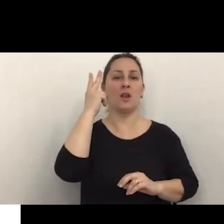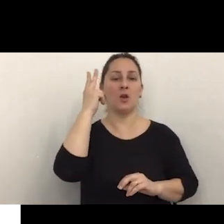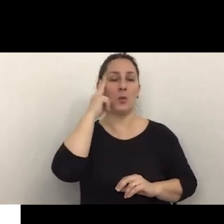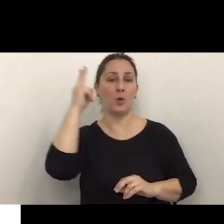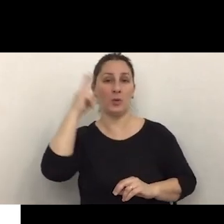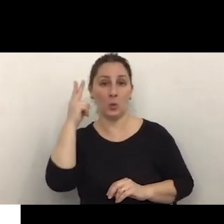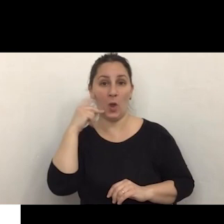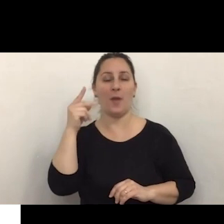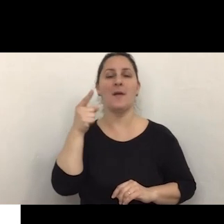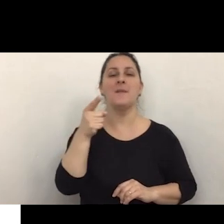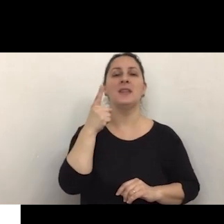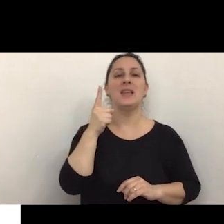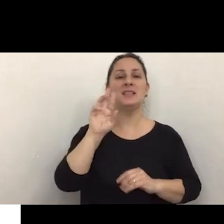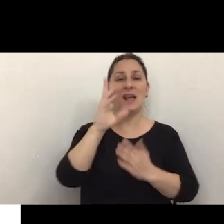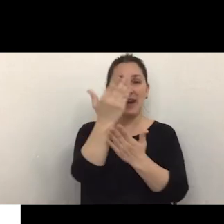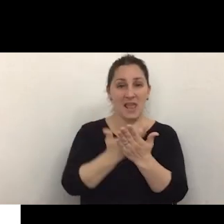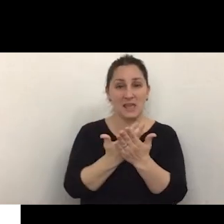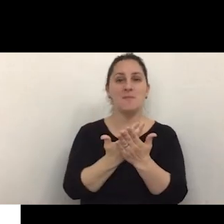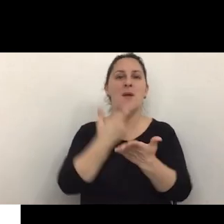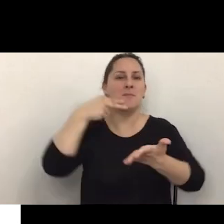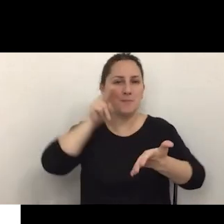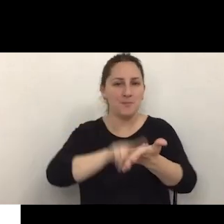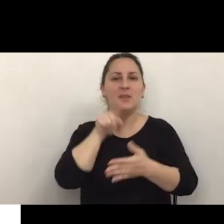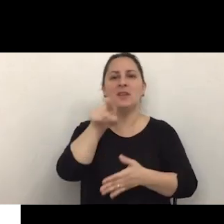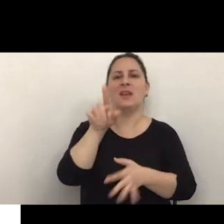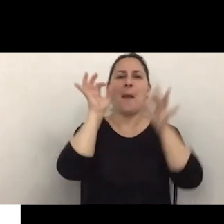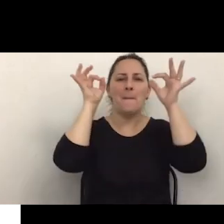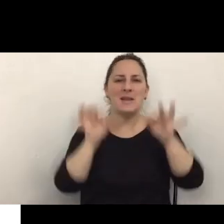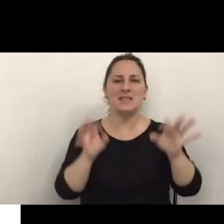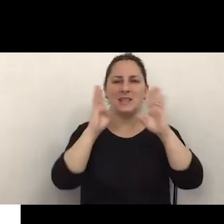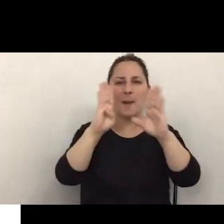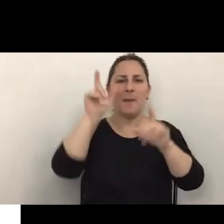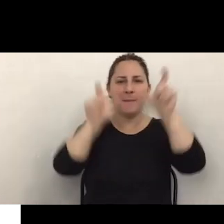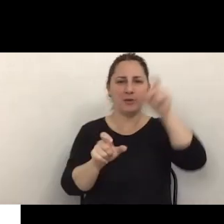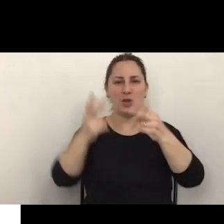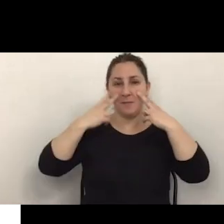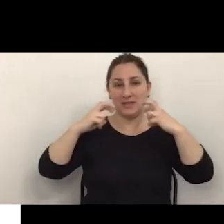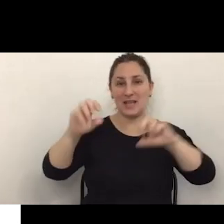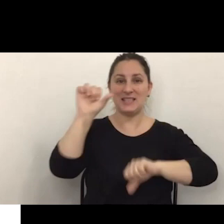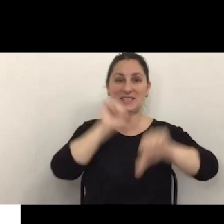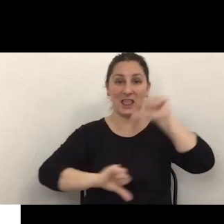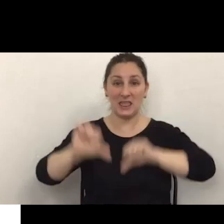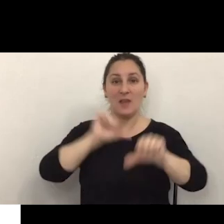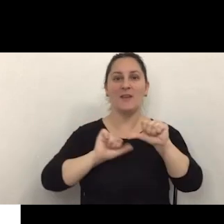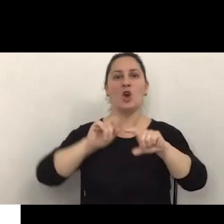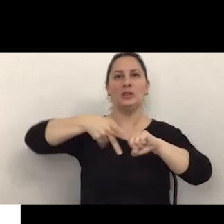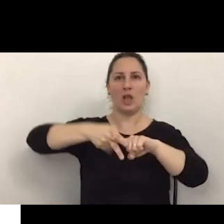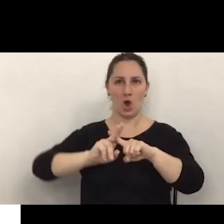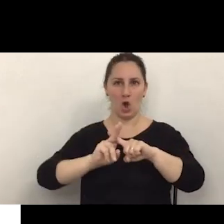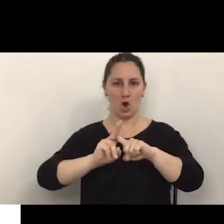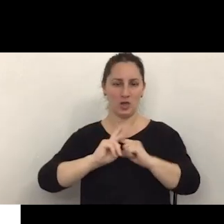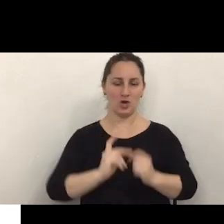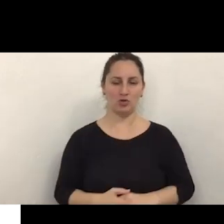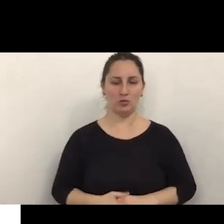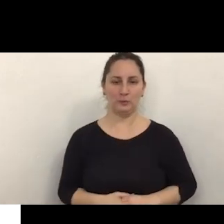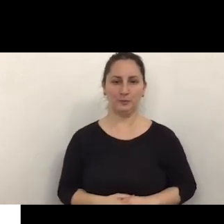22.929. Este régimen previsional era específico para investigadores científicos y tecnológicos.